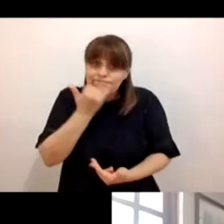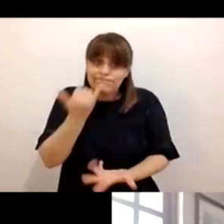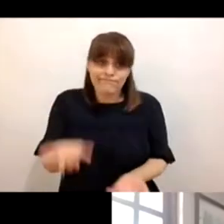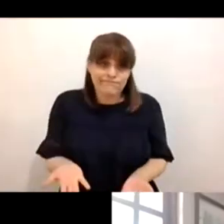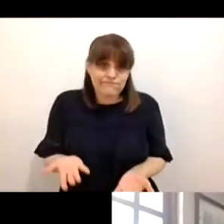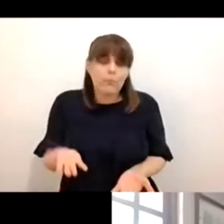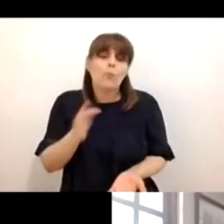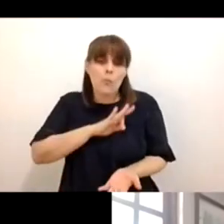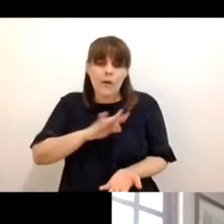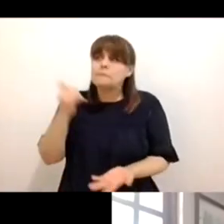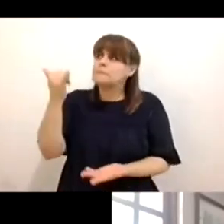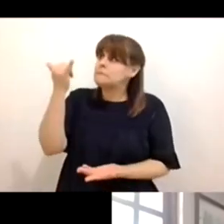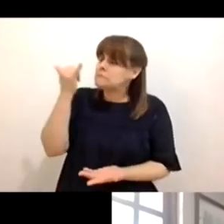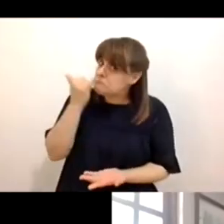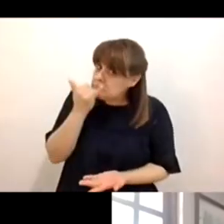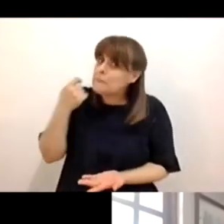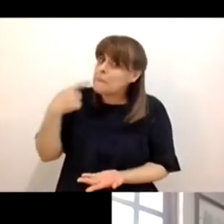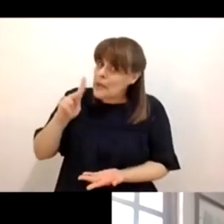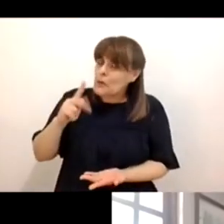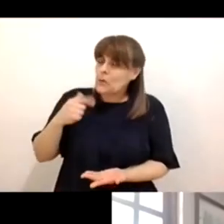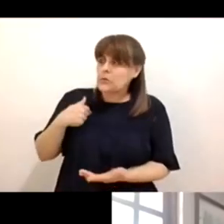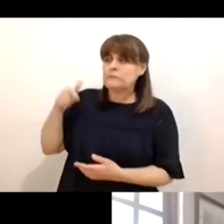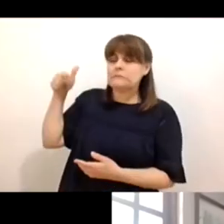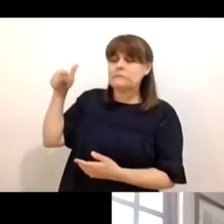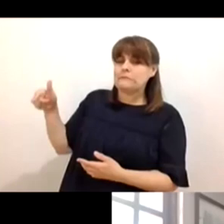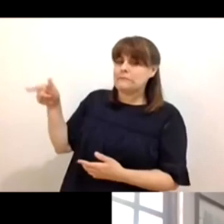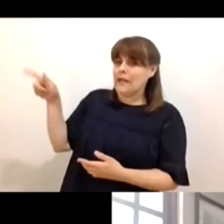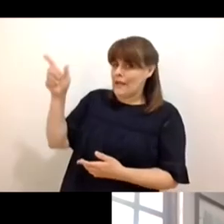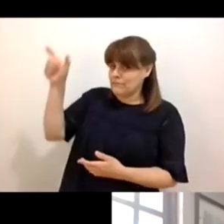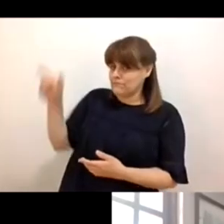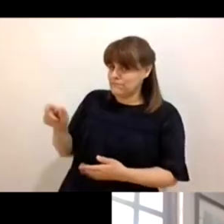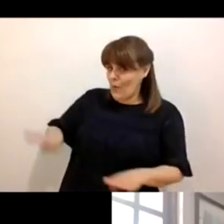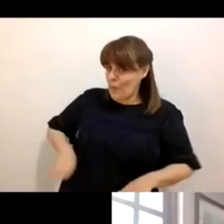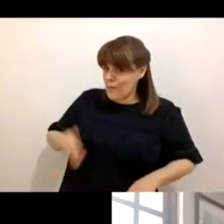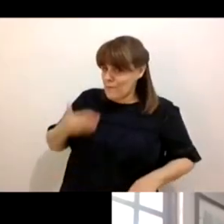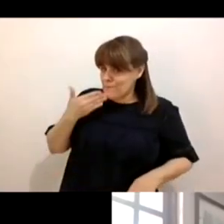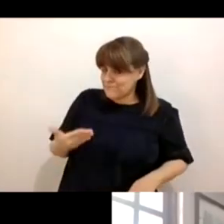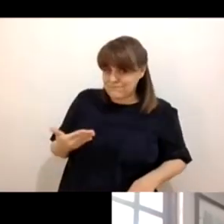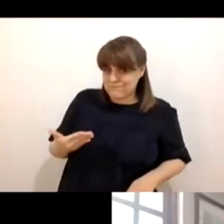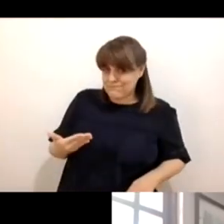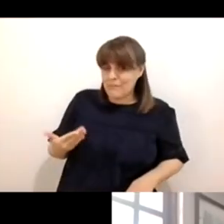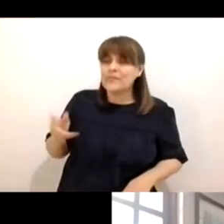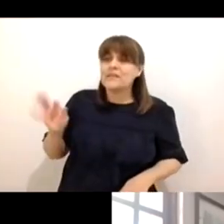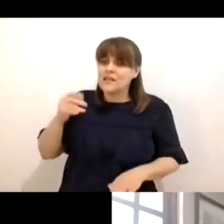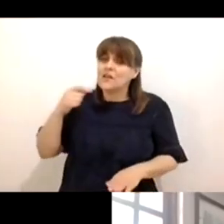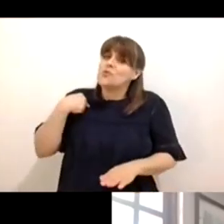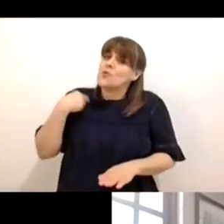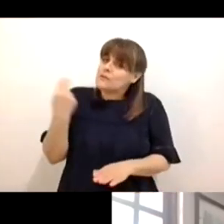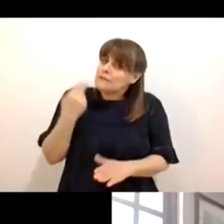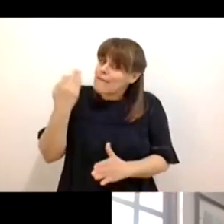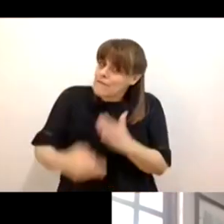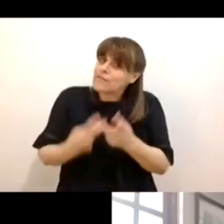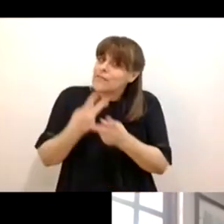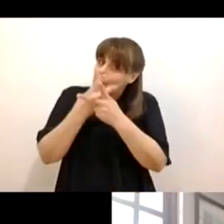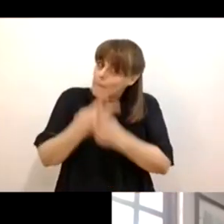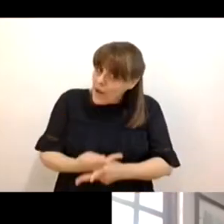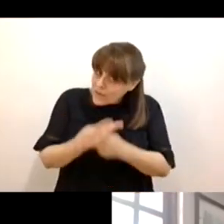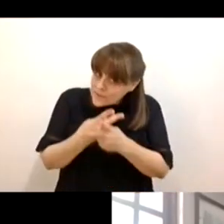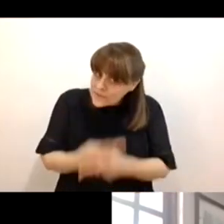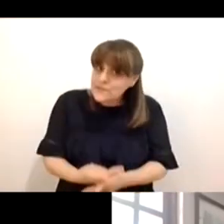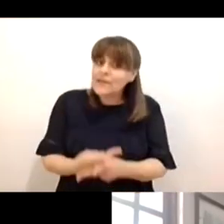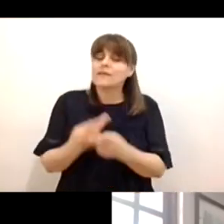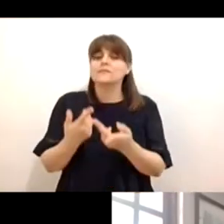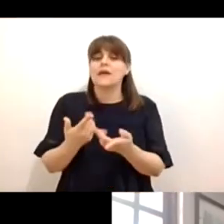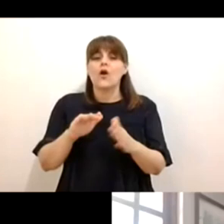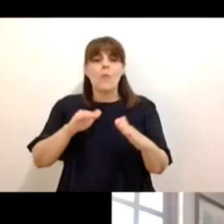sí reconocer que no estuvo bien y que hubiéramos merecido paciencia explicaciones y límites saludables que es lo otro que quería yo